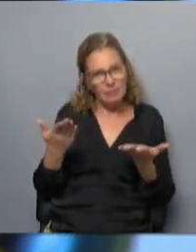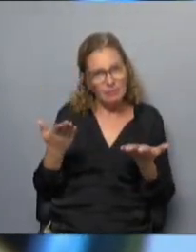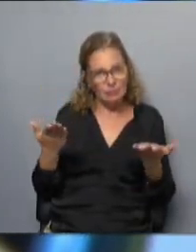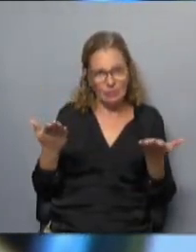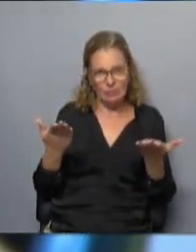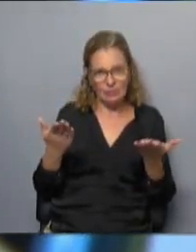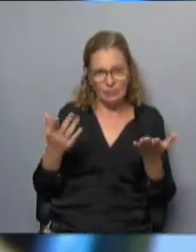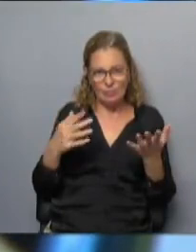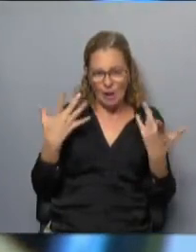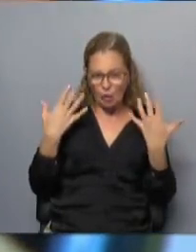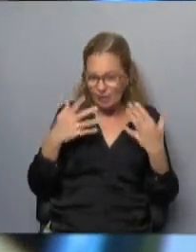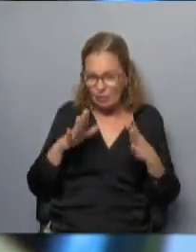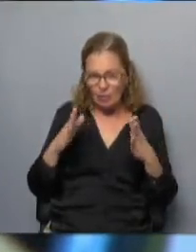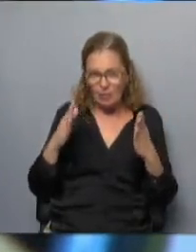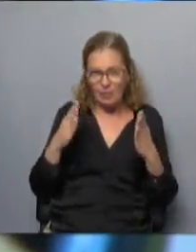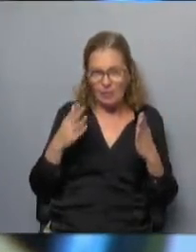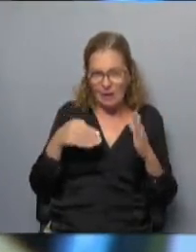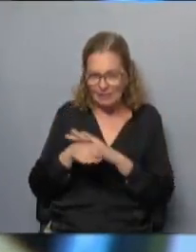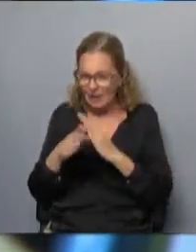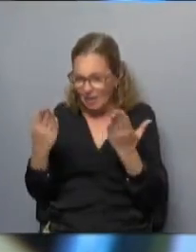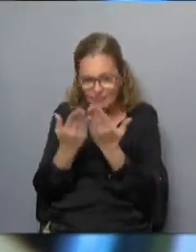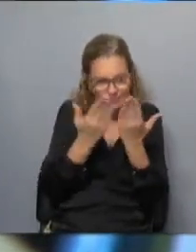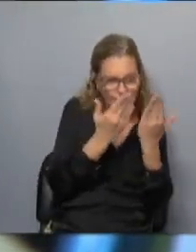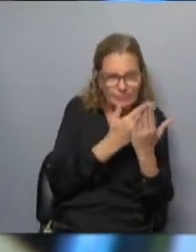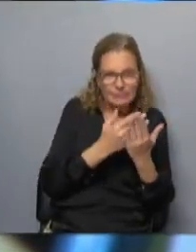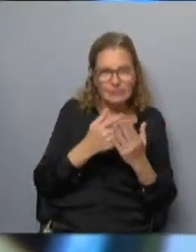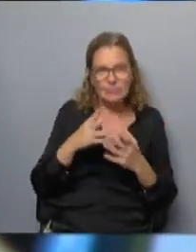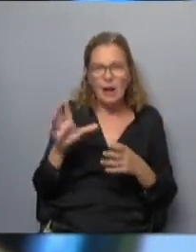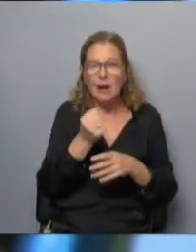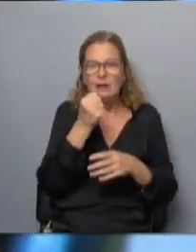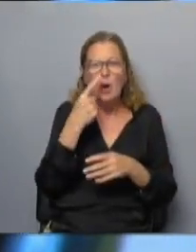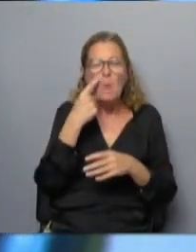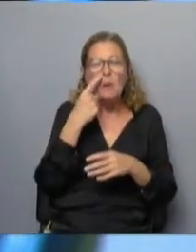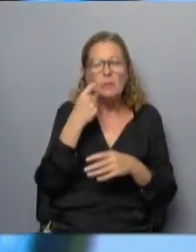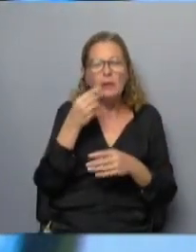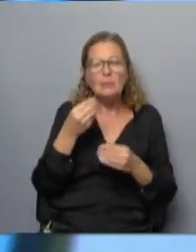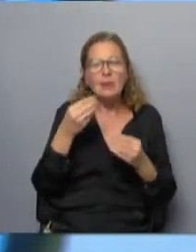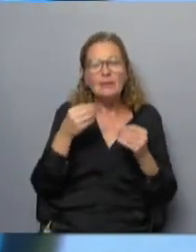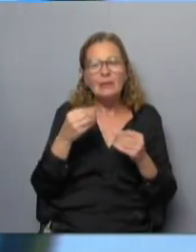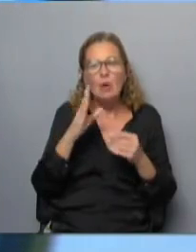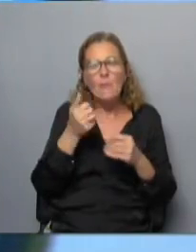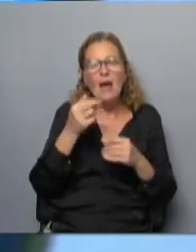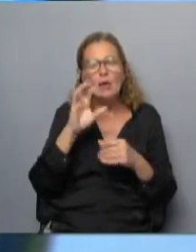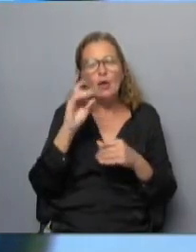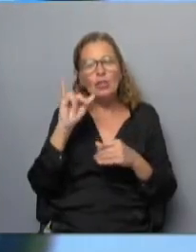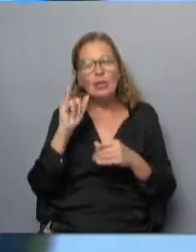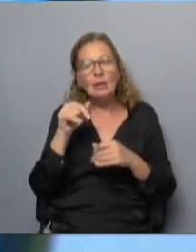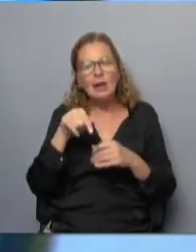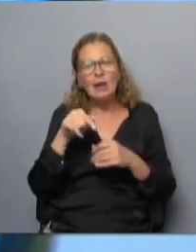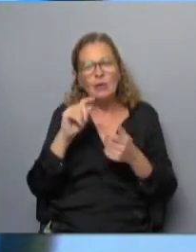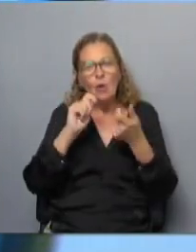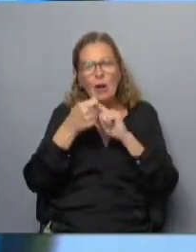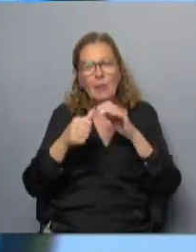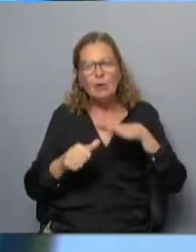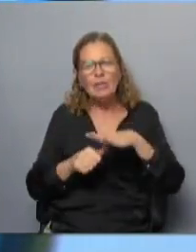yo la salió corriendo bueno mejoramos la entrada del 9 y me agarró si algo está pasando acá hay un cambio de